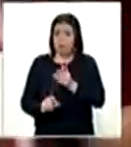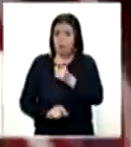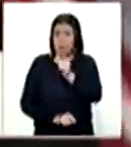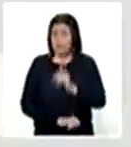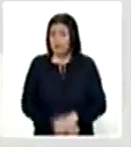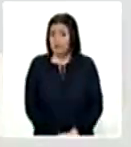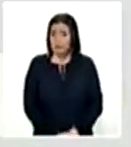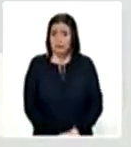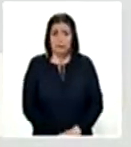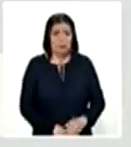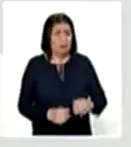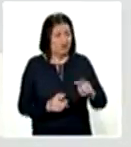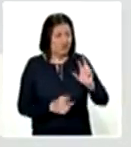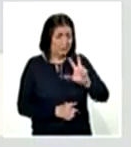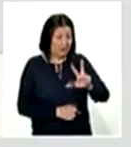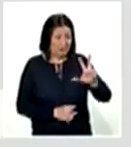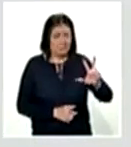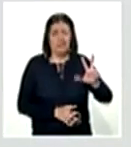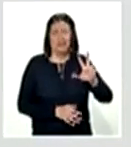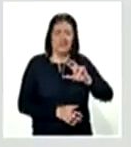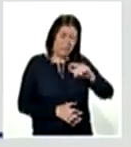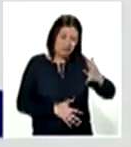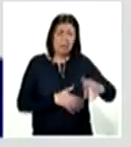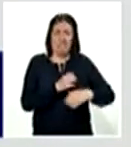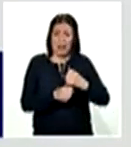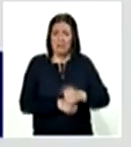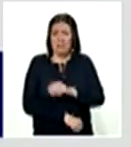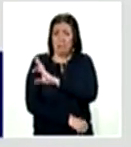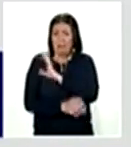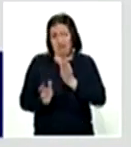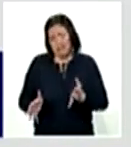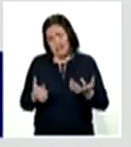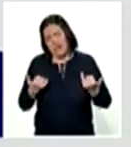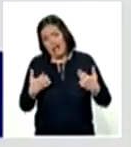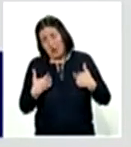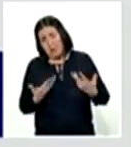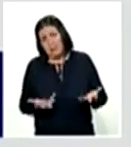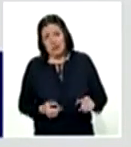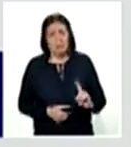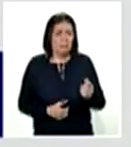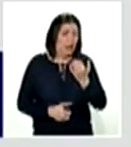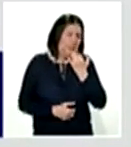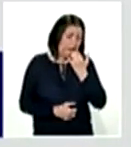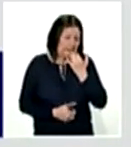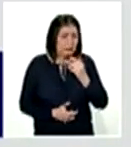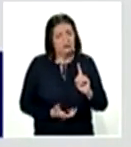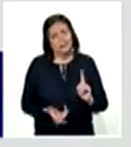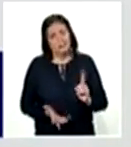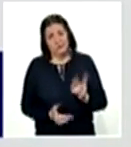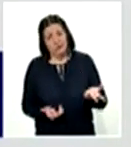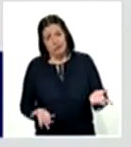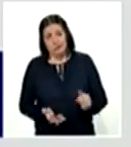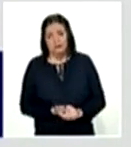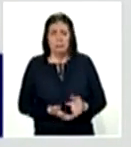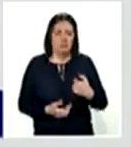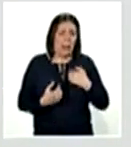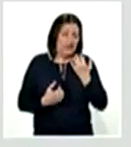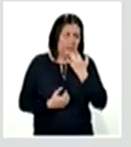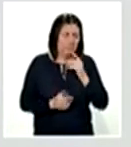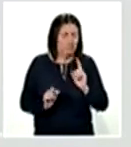contundente. Después de 30 y tantos años de servicio a la Fiscalía, pues a estas alturas no me voy a amilanar, no voy a tener